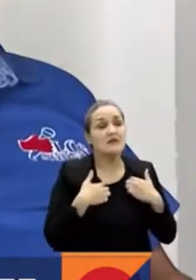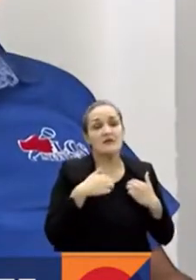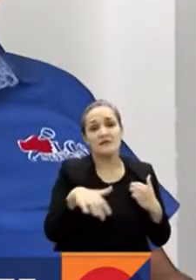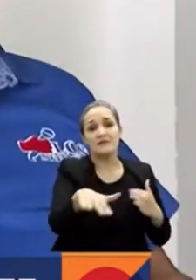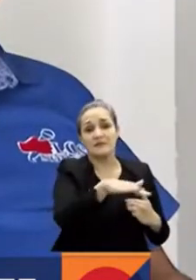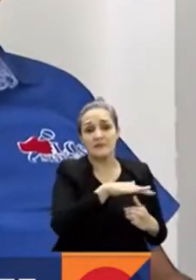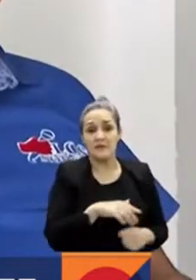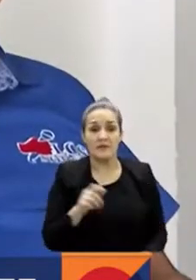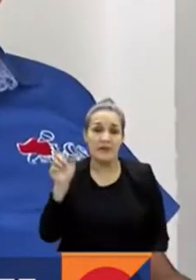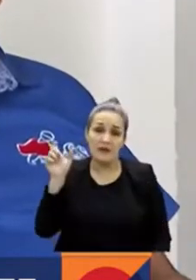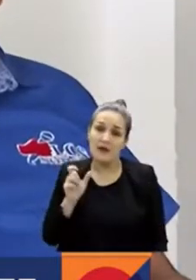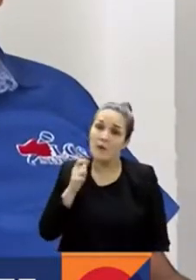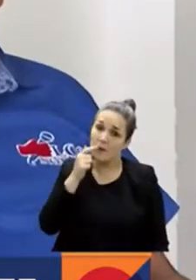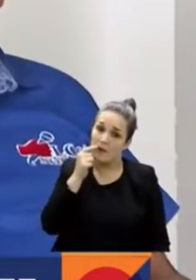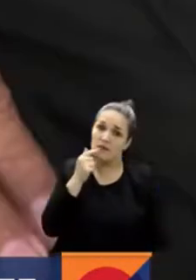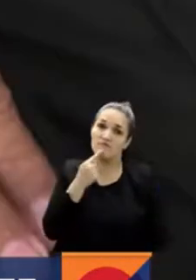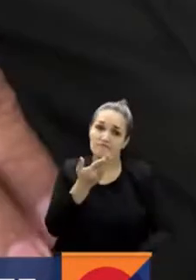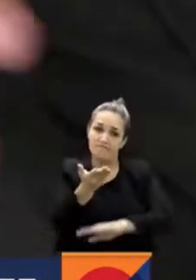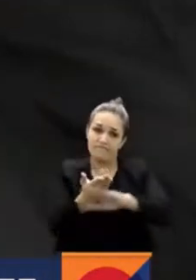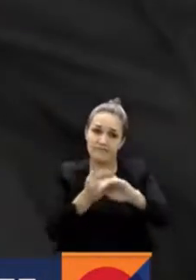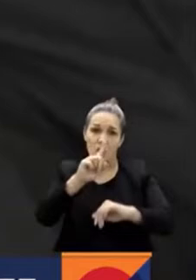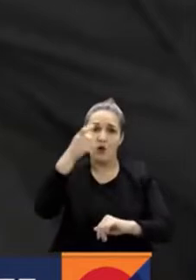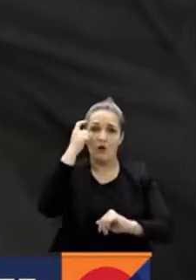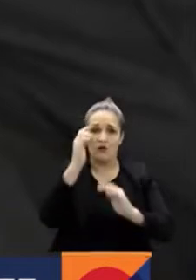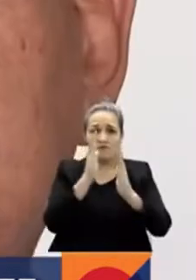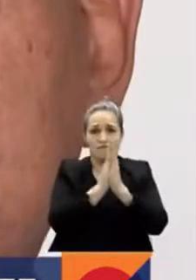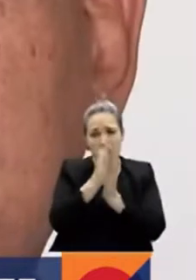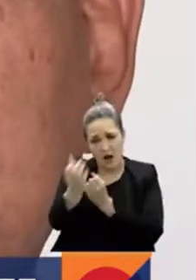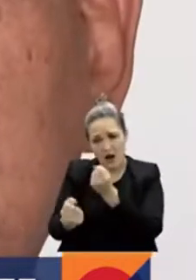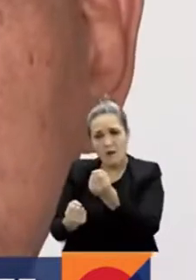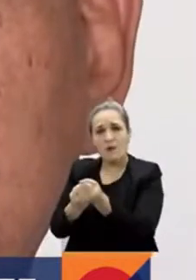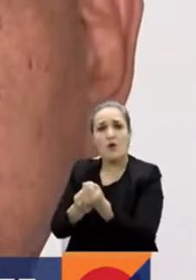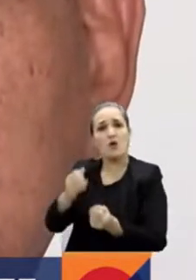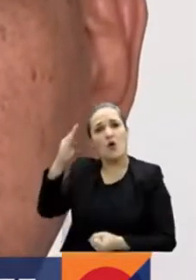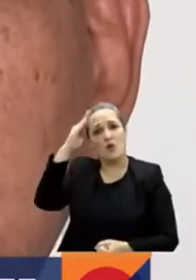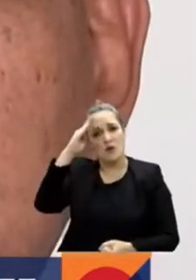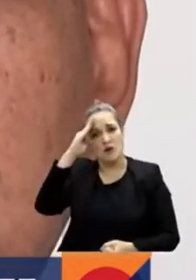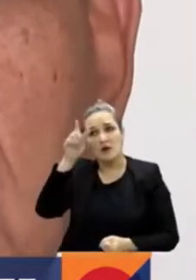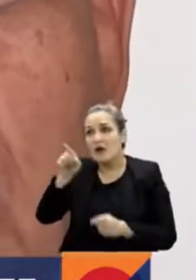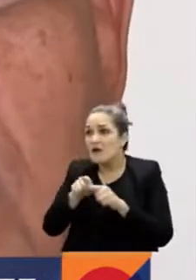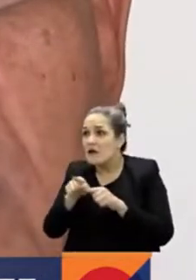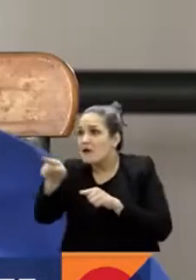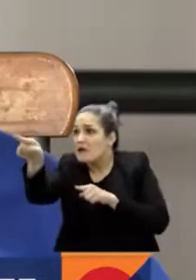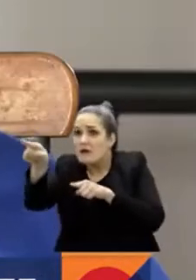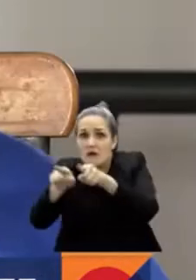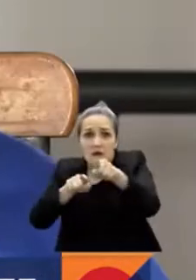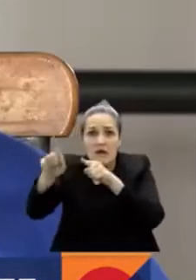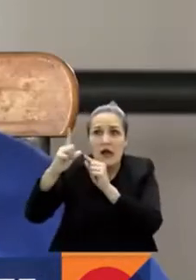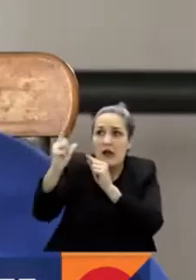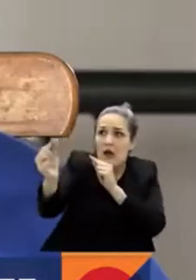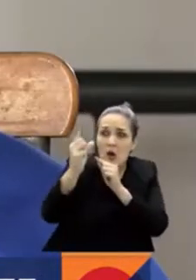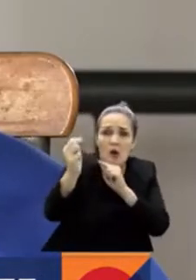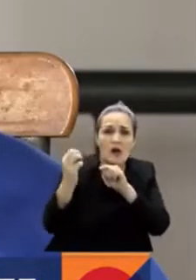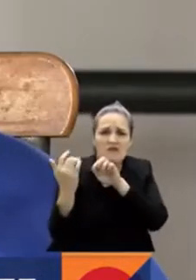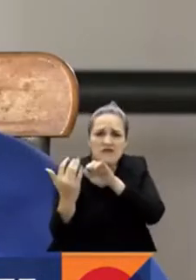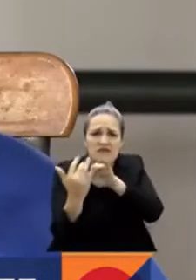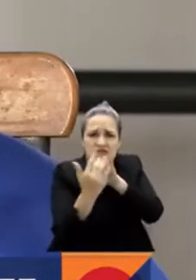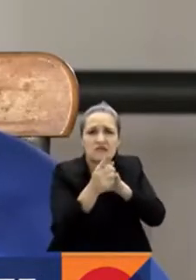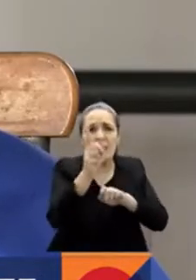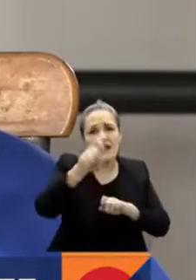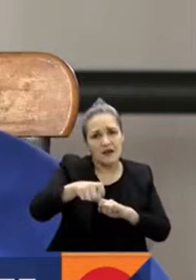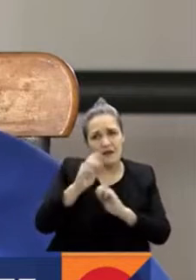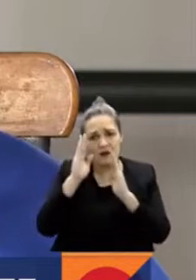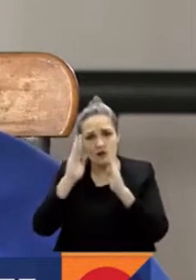Don Octavio le solicitó al gobierno respaldar a los uniformados cuando sean enviados a zonas de conflicto. Que ojalá se haga